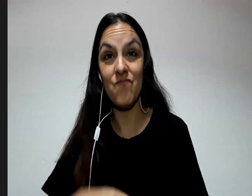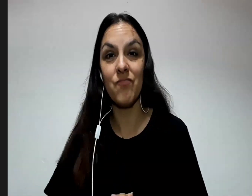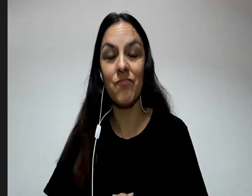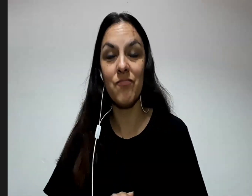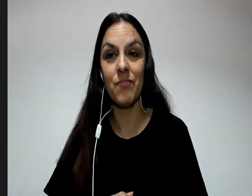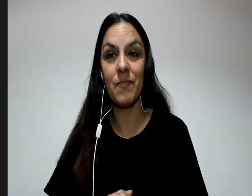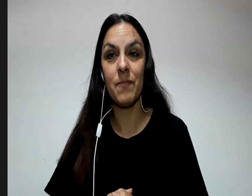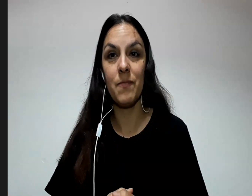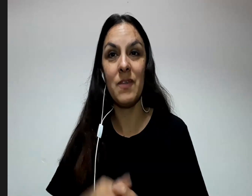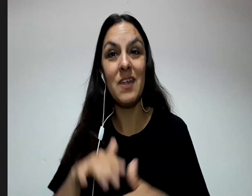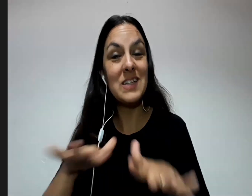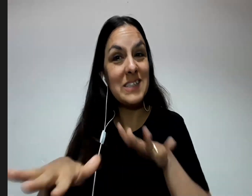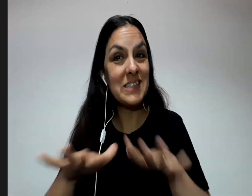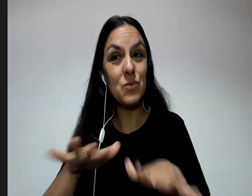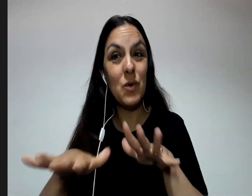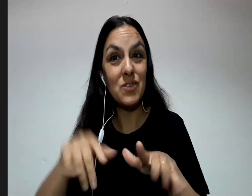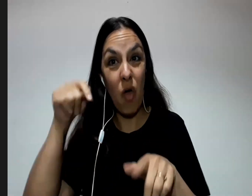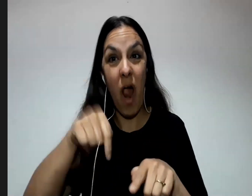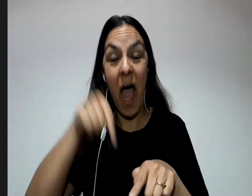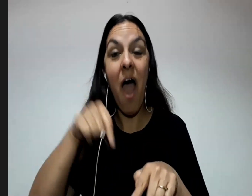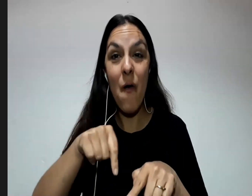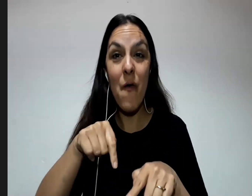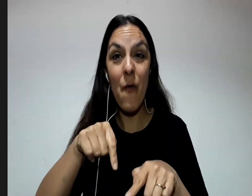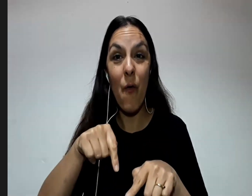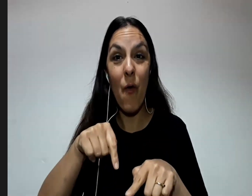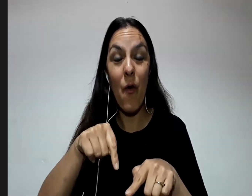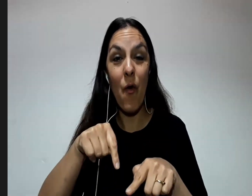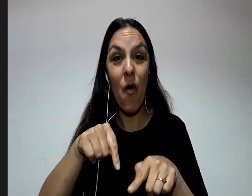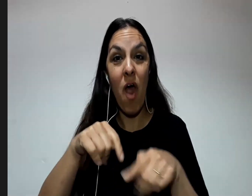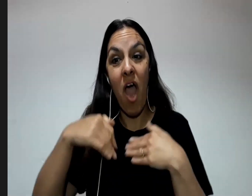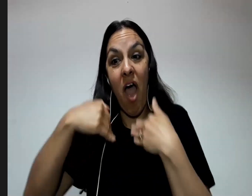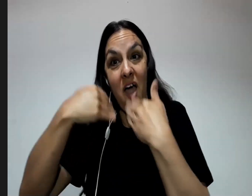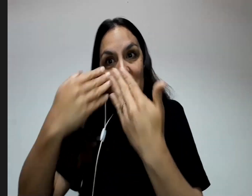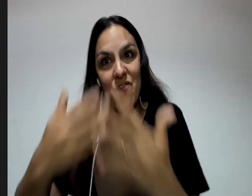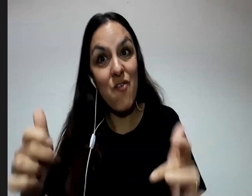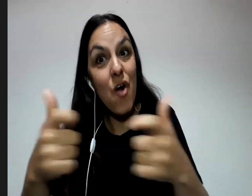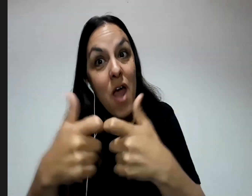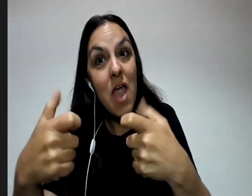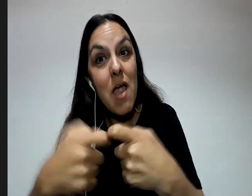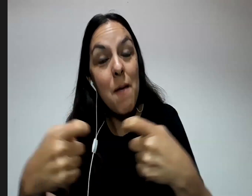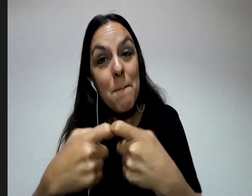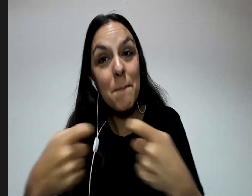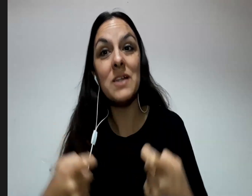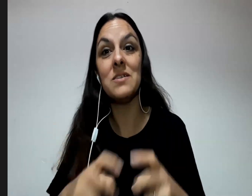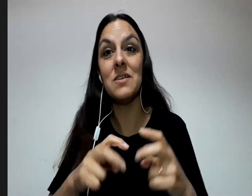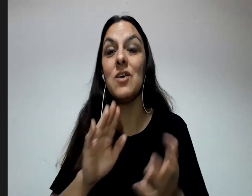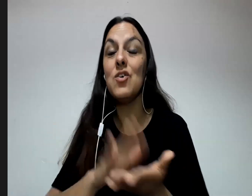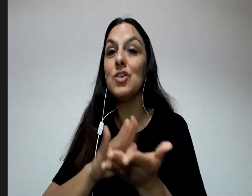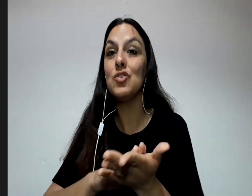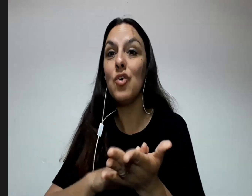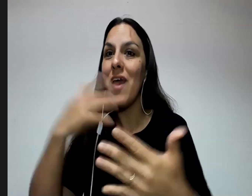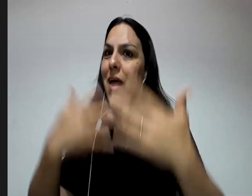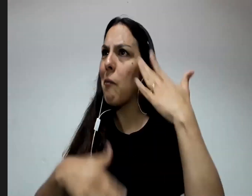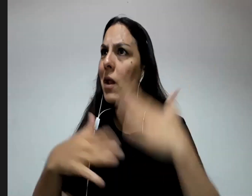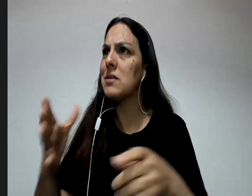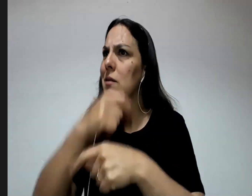la situación actual está en favor de las empresas. Con el tema de la emergencia del transporte, la emergencia